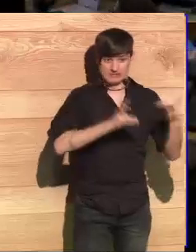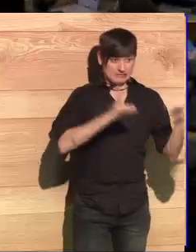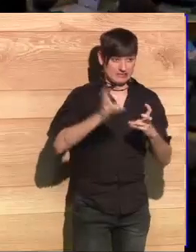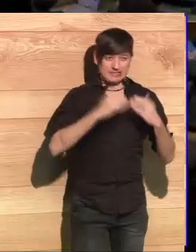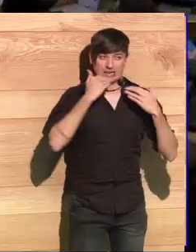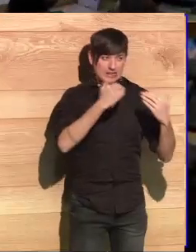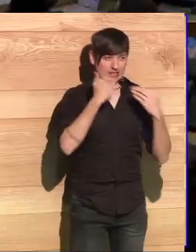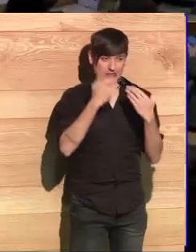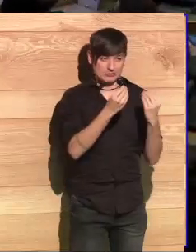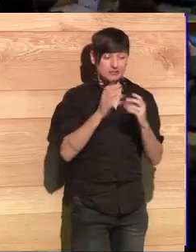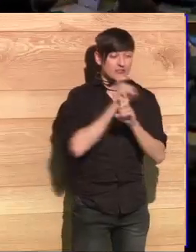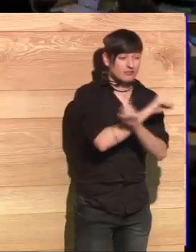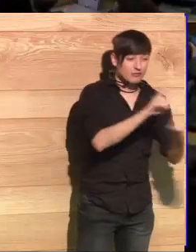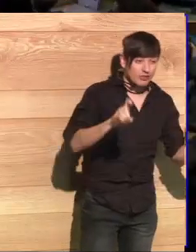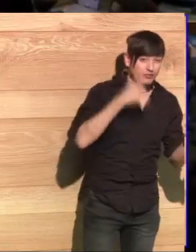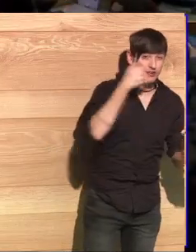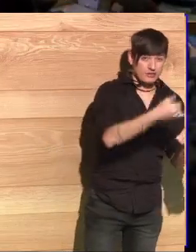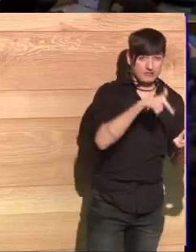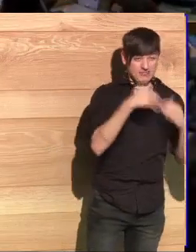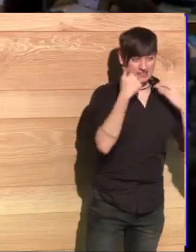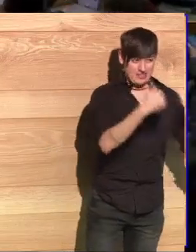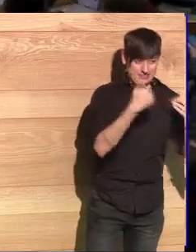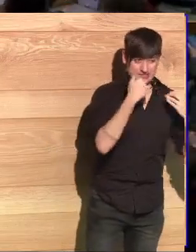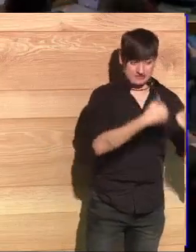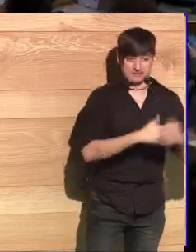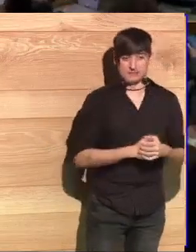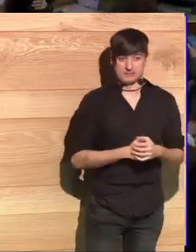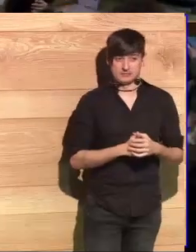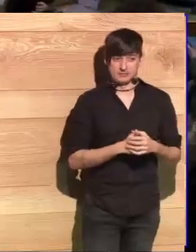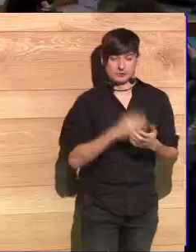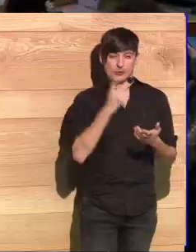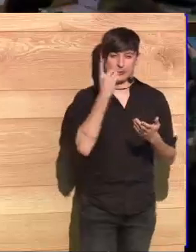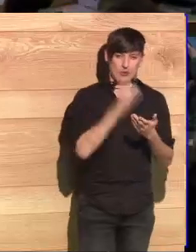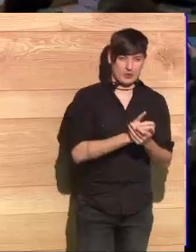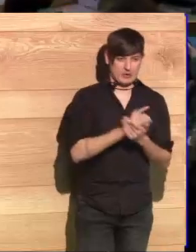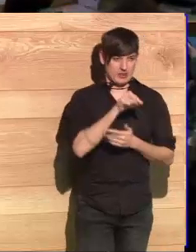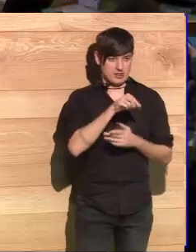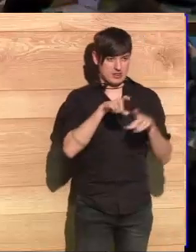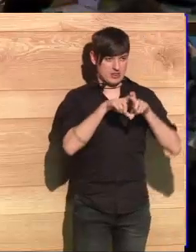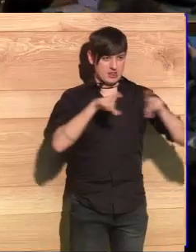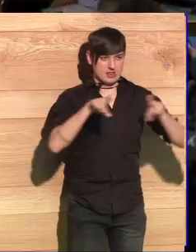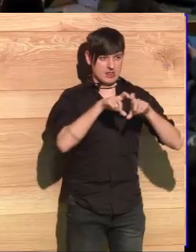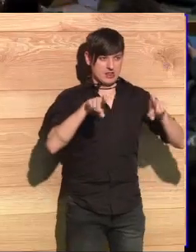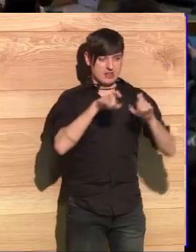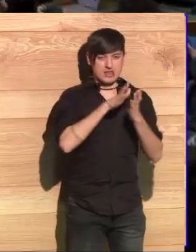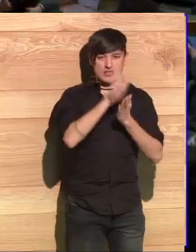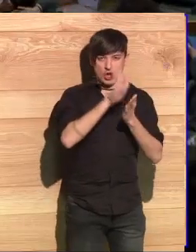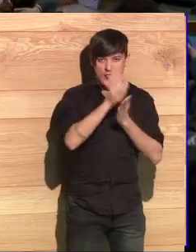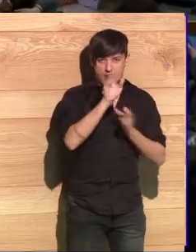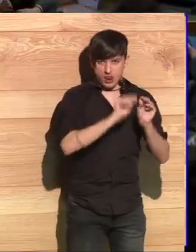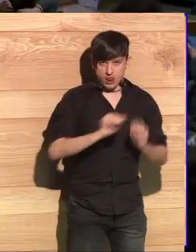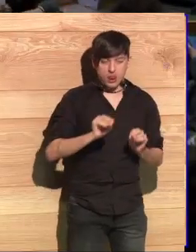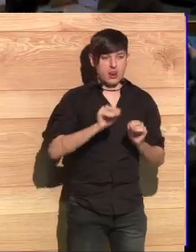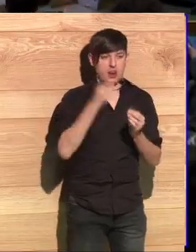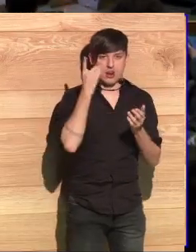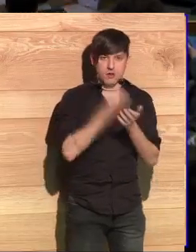Muchísimas gracias a la Fundación Telefónica, donde repetimos en la editorial en otra ocasión especial, otra